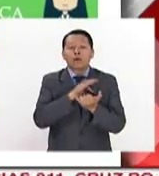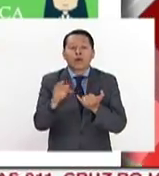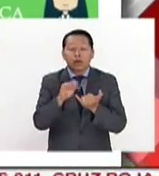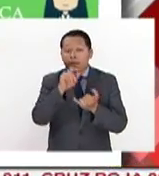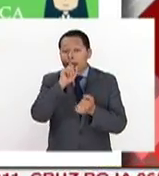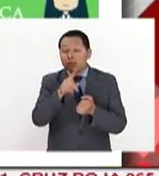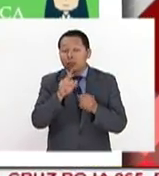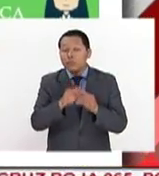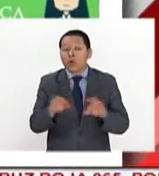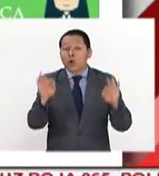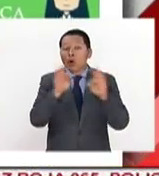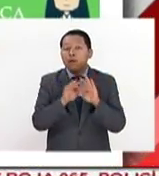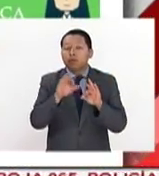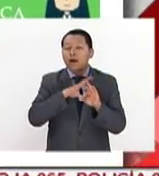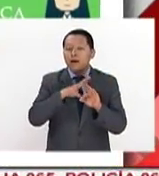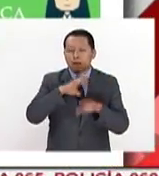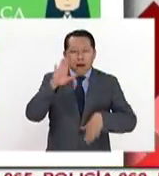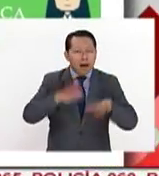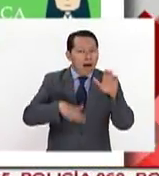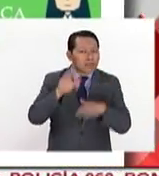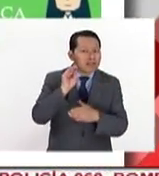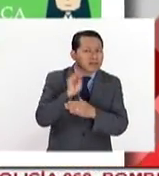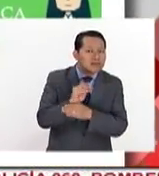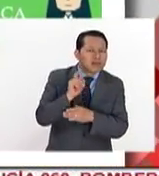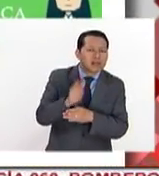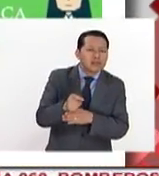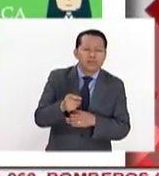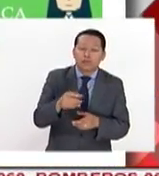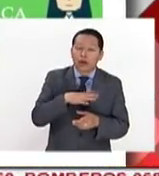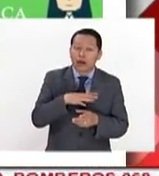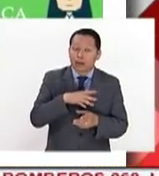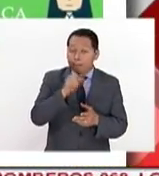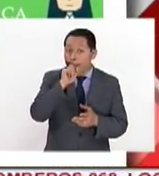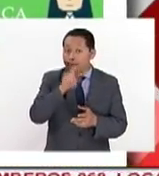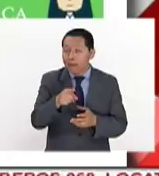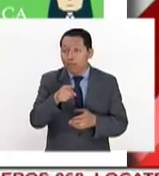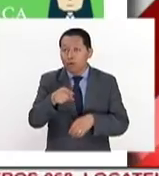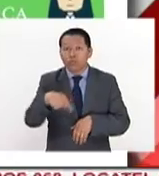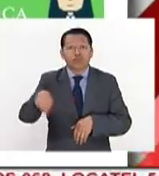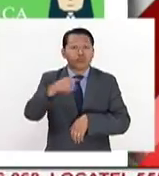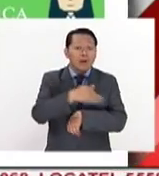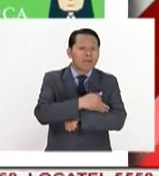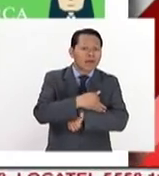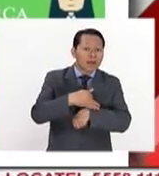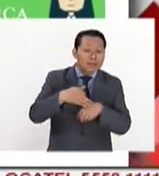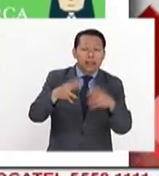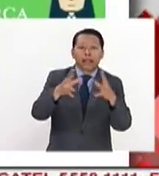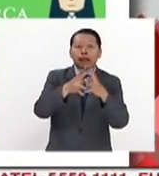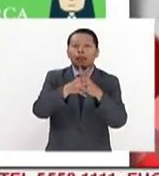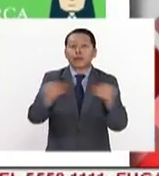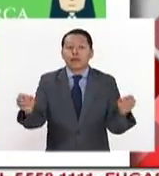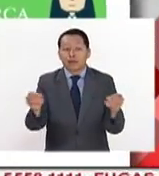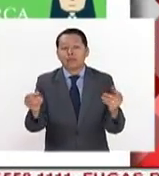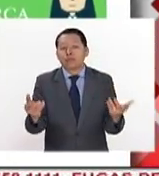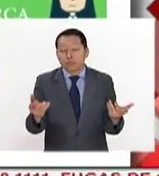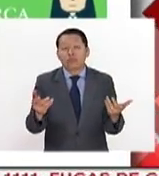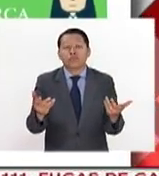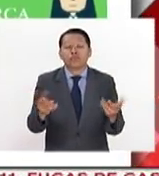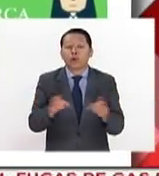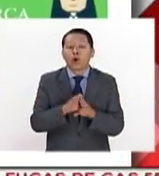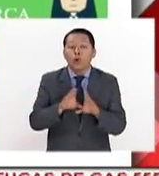elemento importante que muchas veces se deja aparte es, en caso de que alguno de nuestros familiares se pudiera extraviar o si se llegara a